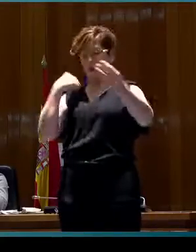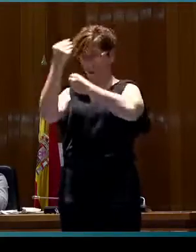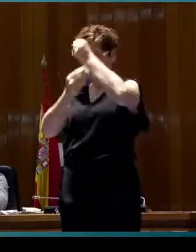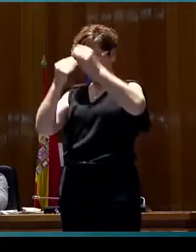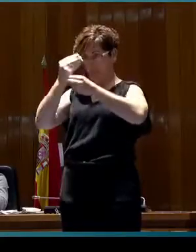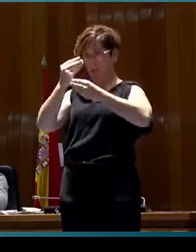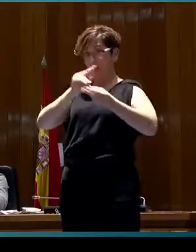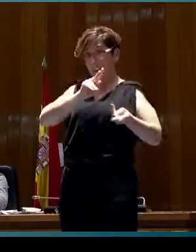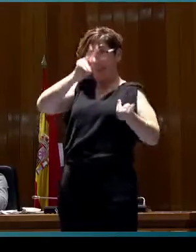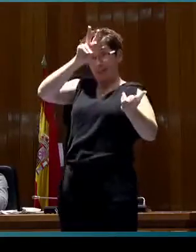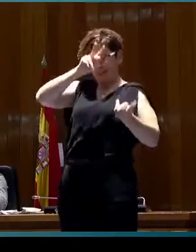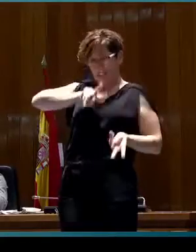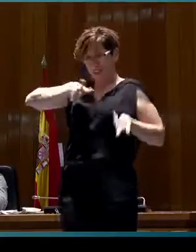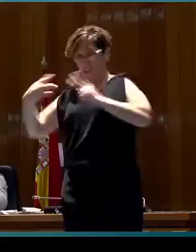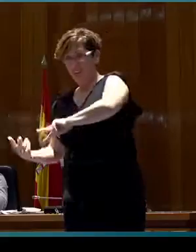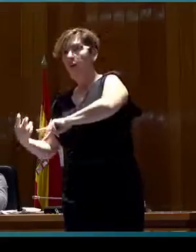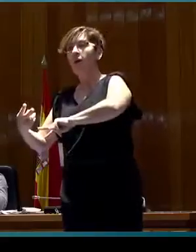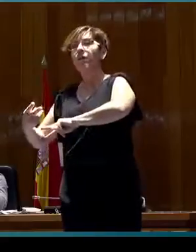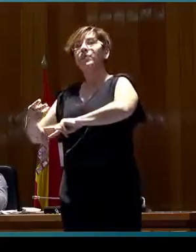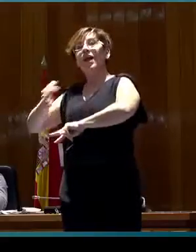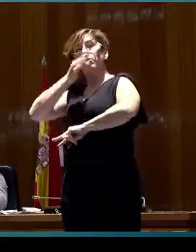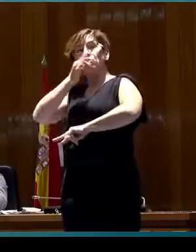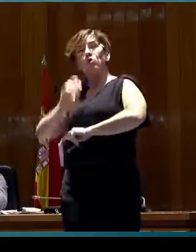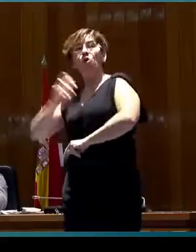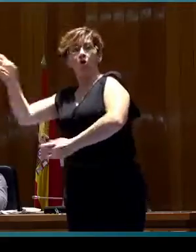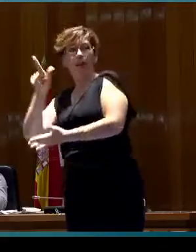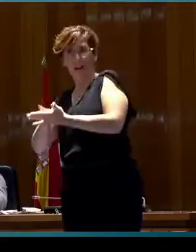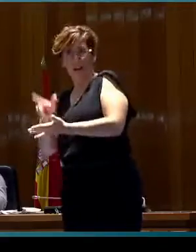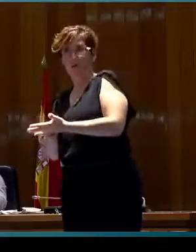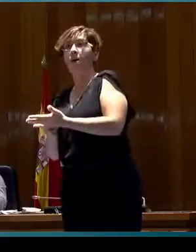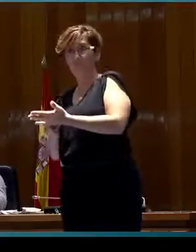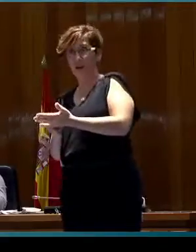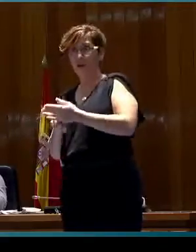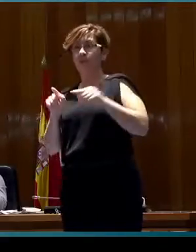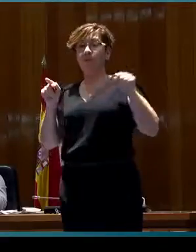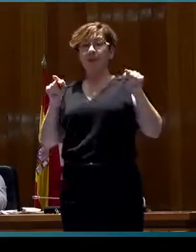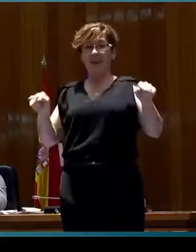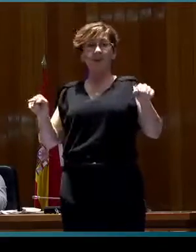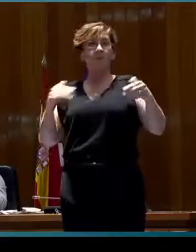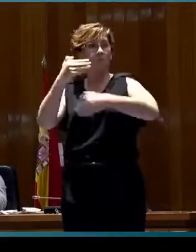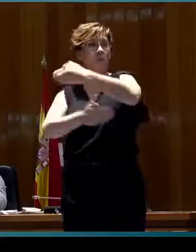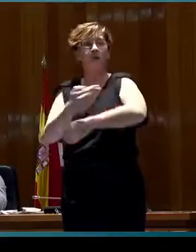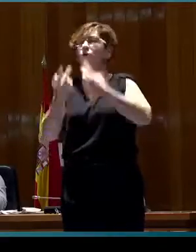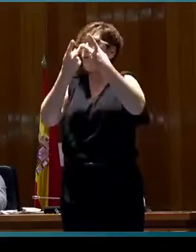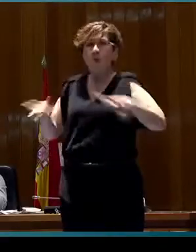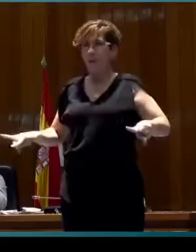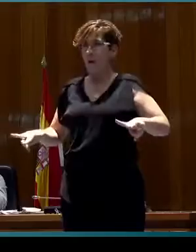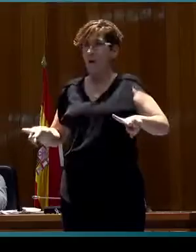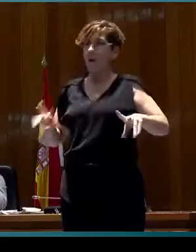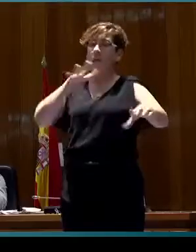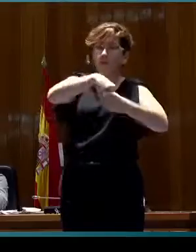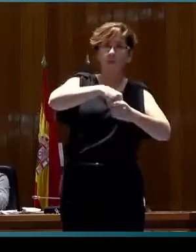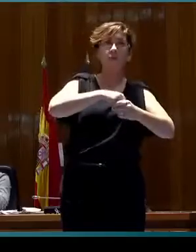a un nuevo discurso, en este caso una lengua meta. Esto mismo es lo que se da tanto en las lenguas orales como también en